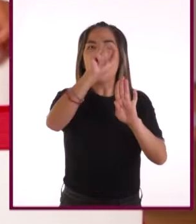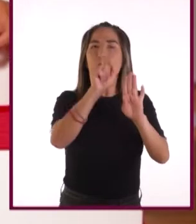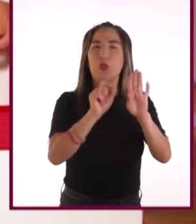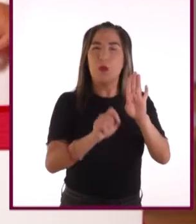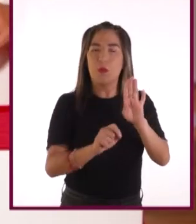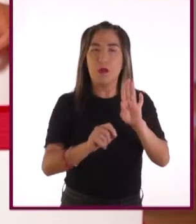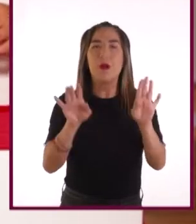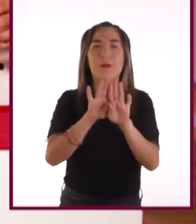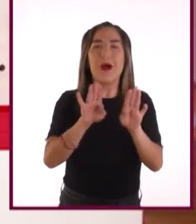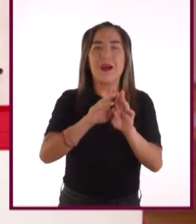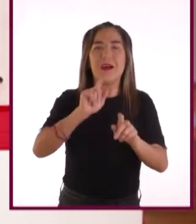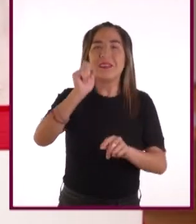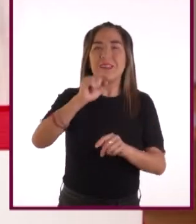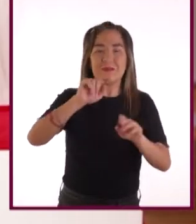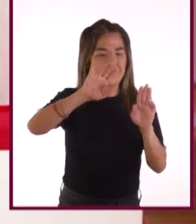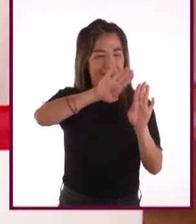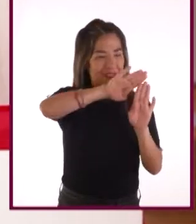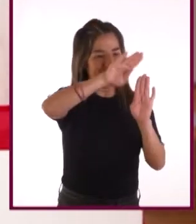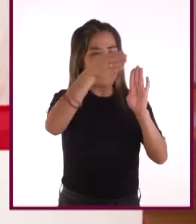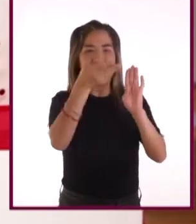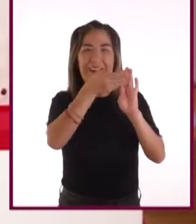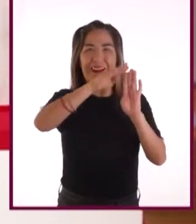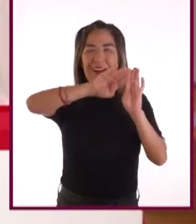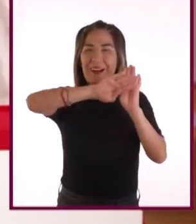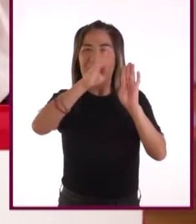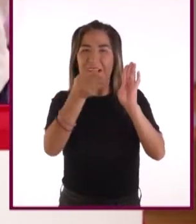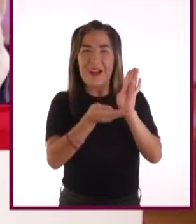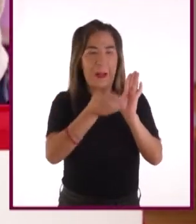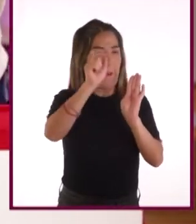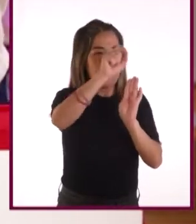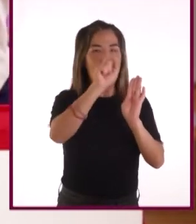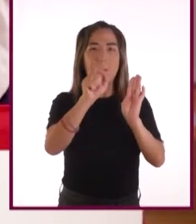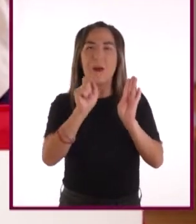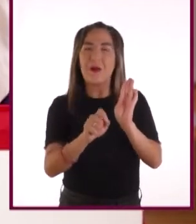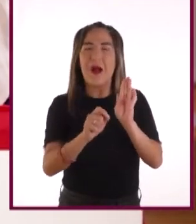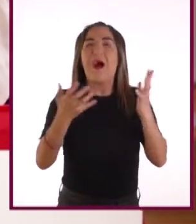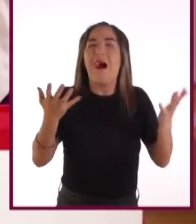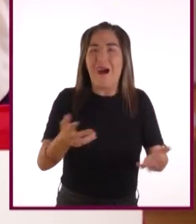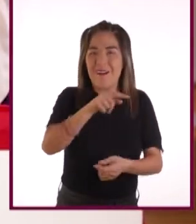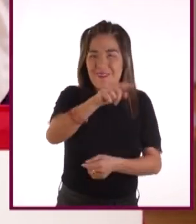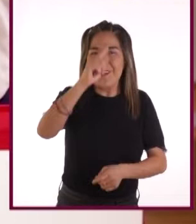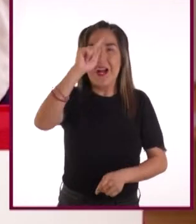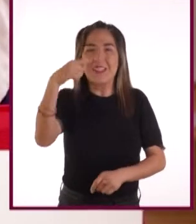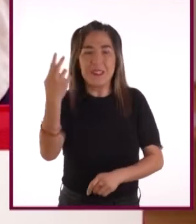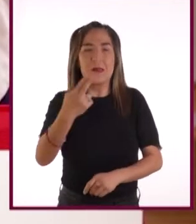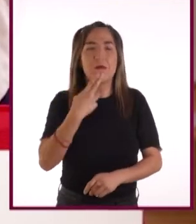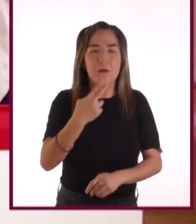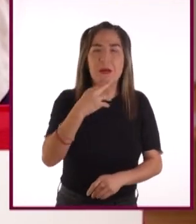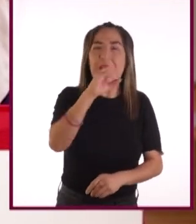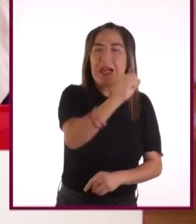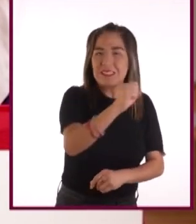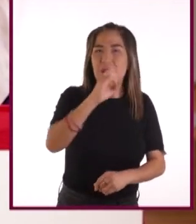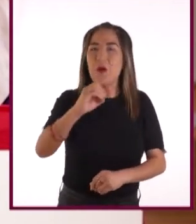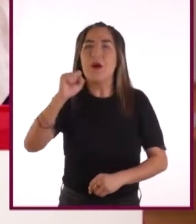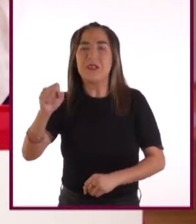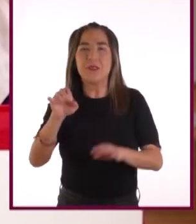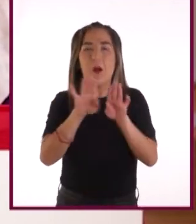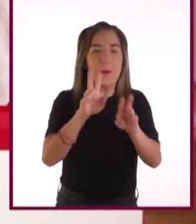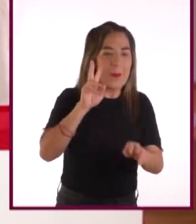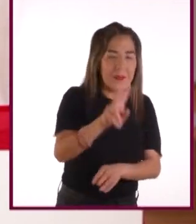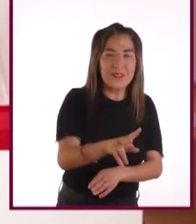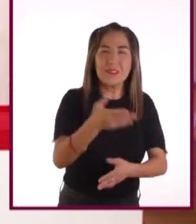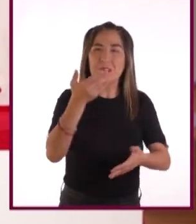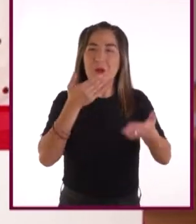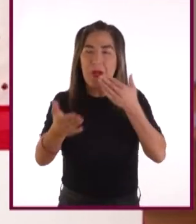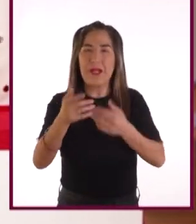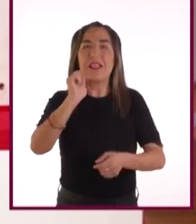Uno en cada curva de las pancitas, por llamarlo de algún modo. Ah, oye, así resulta muy fácil recordar el SOS con este método